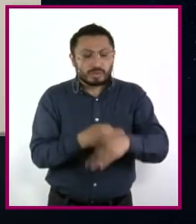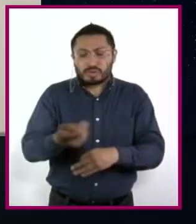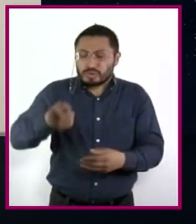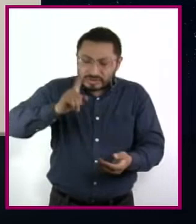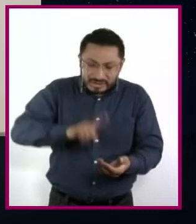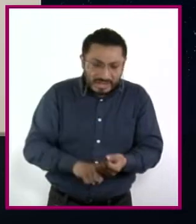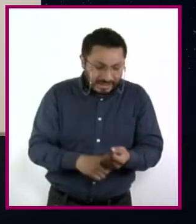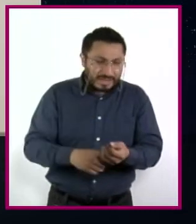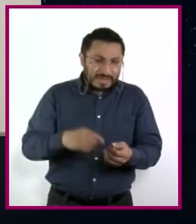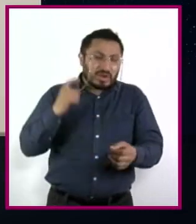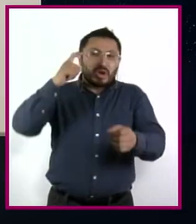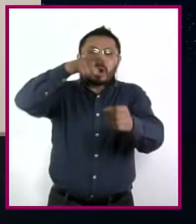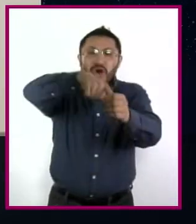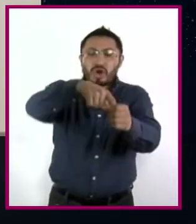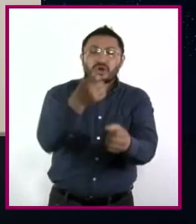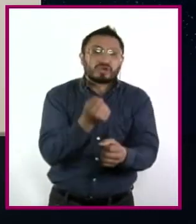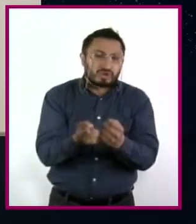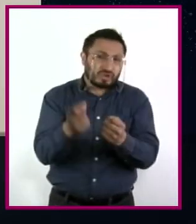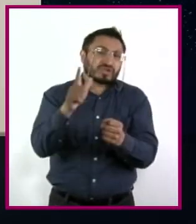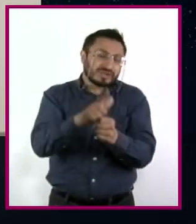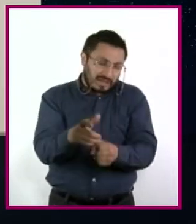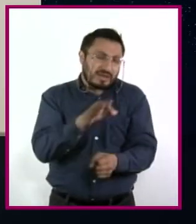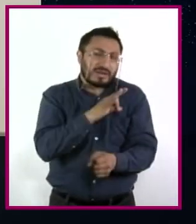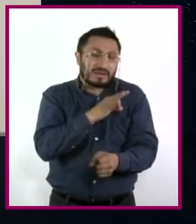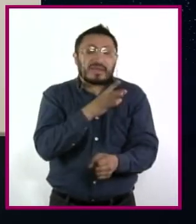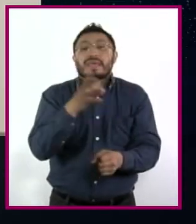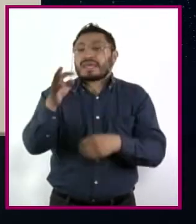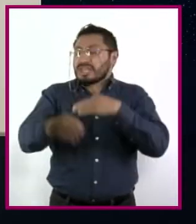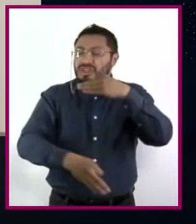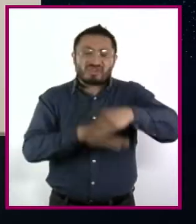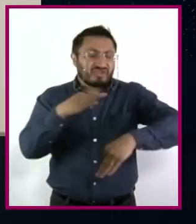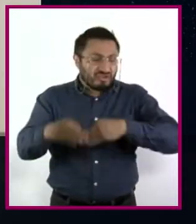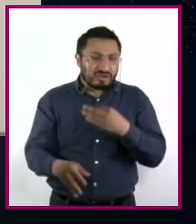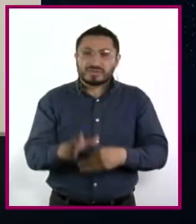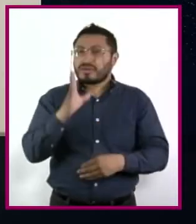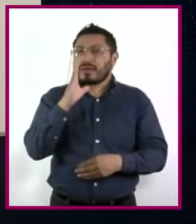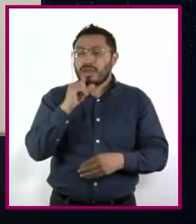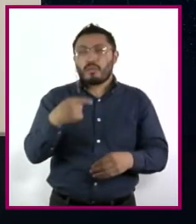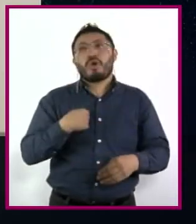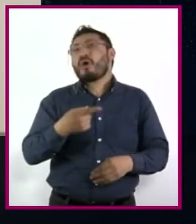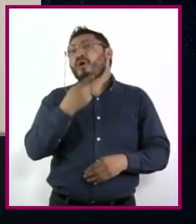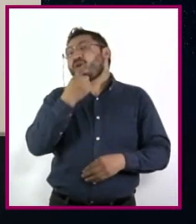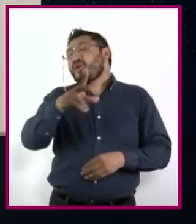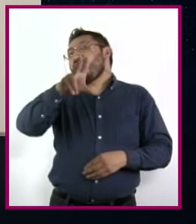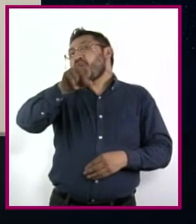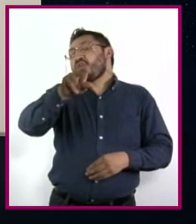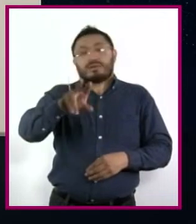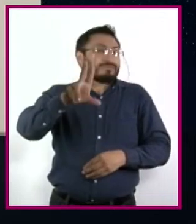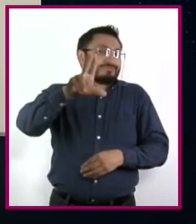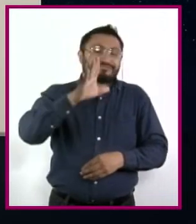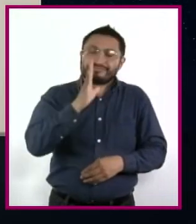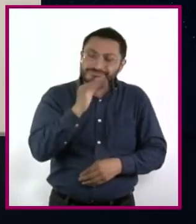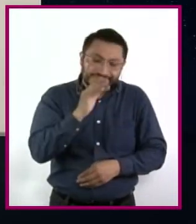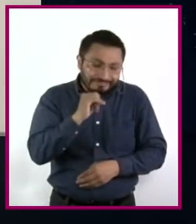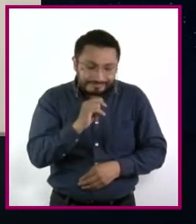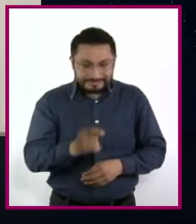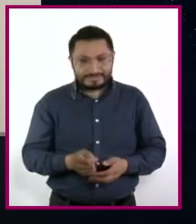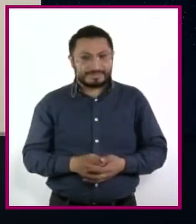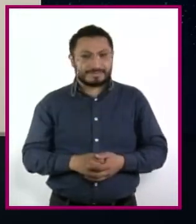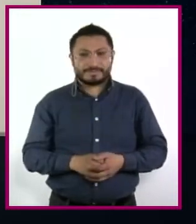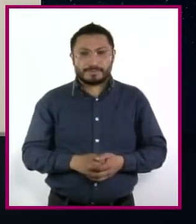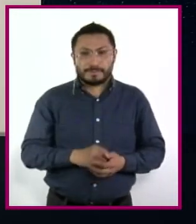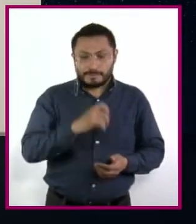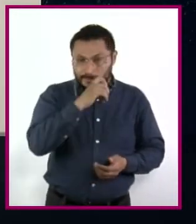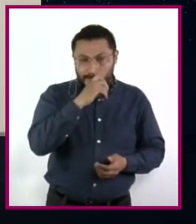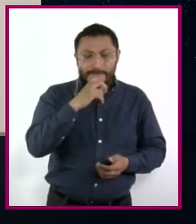ser humano. Tampoco lo podemos hacer. En algún momento esa emoción que forma parte de mí va a buscar una salida.